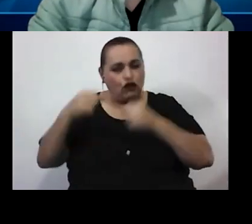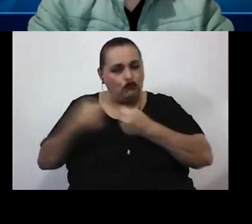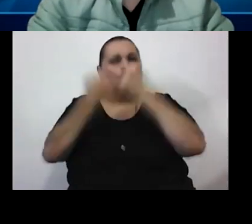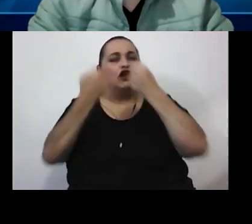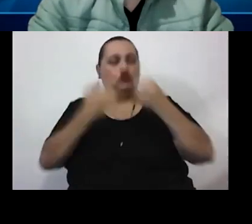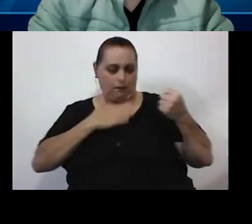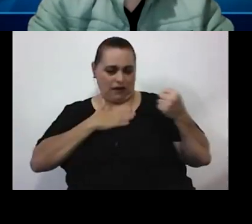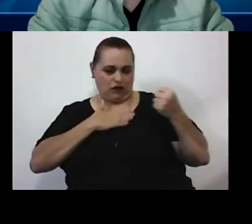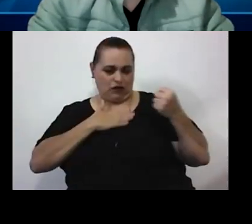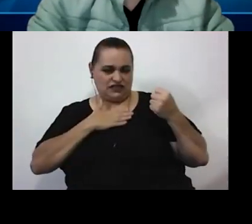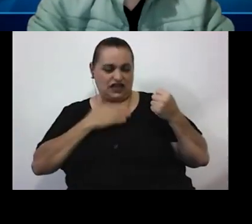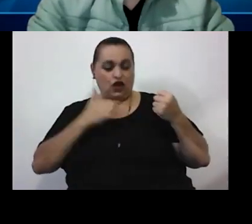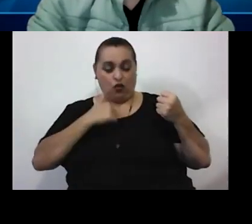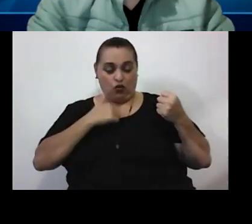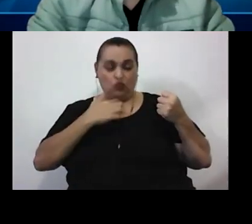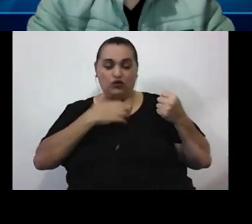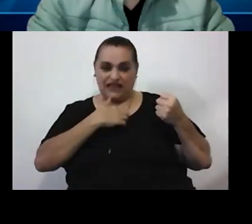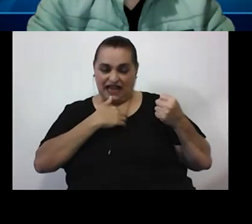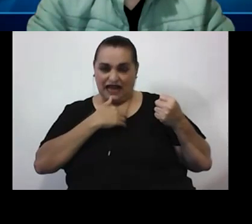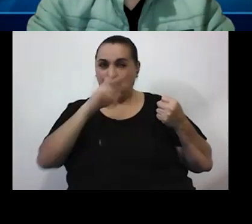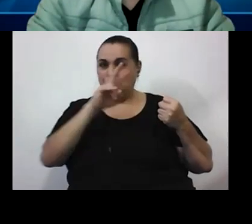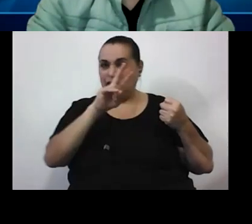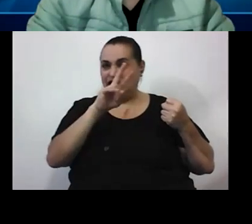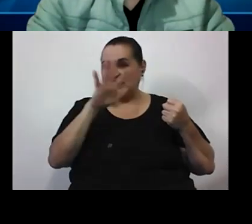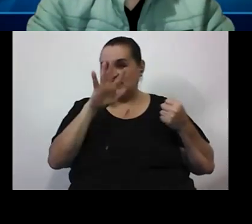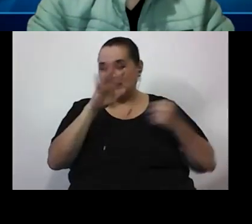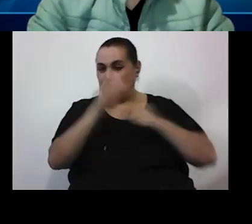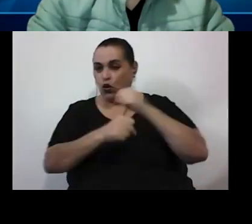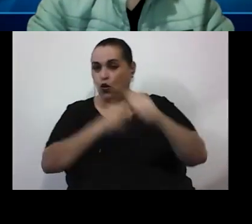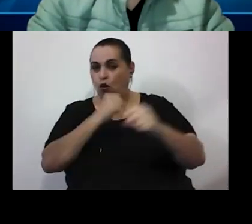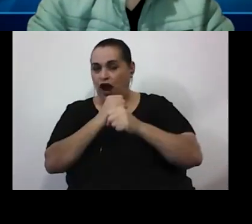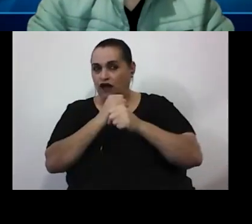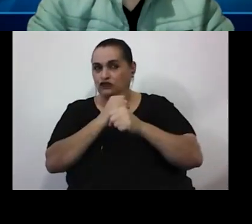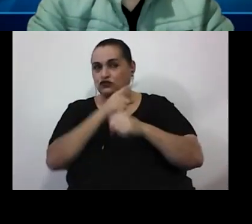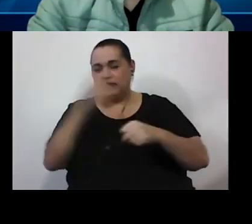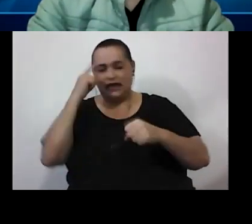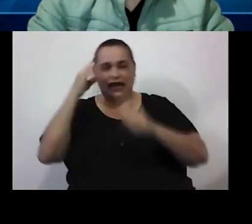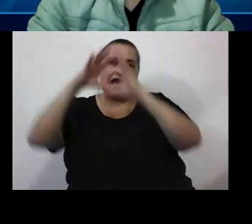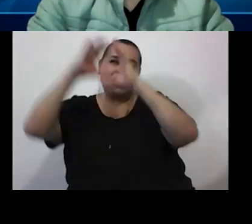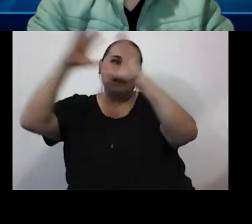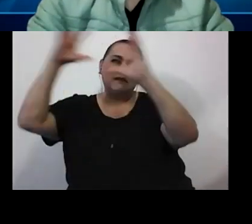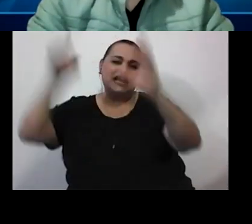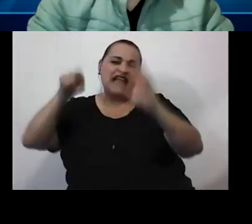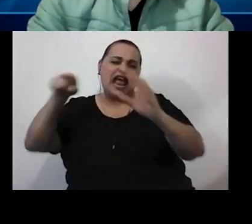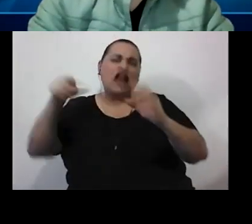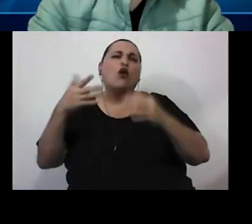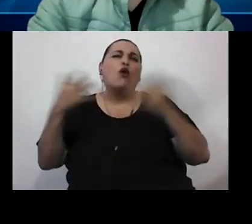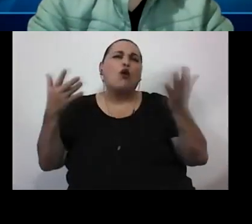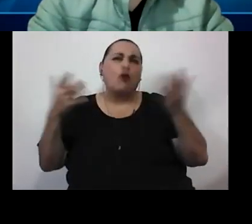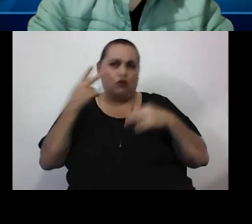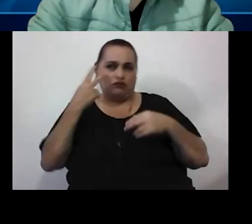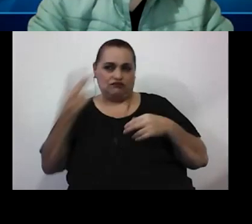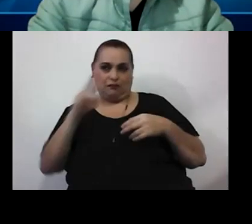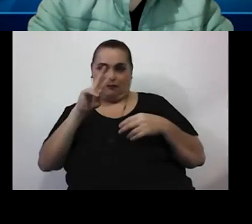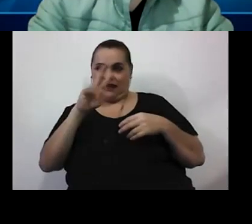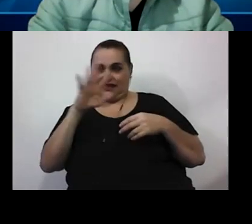teniendo 25 años. Puede cerrar sus ojos, imaginar cómo luciría su alumno, su alumno